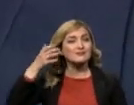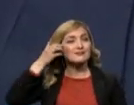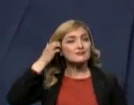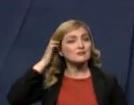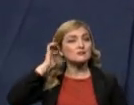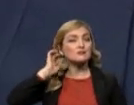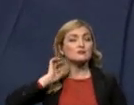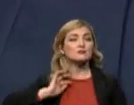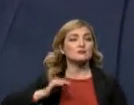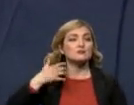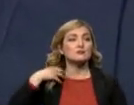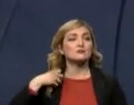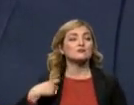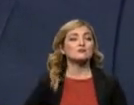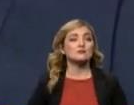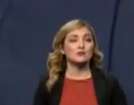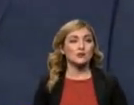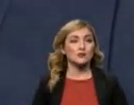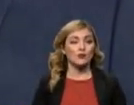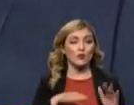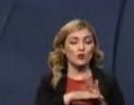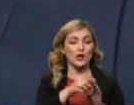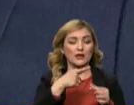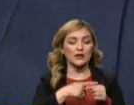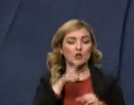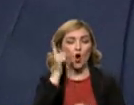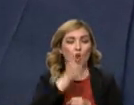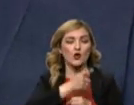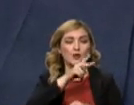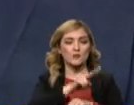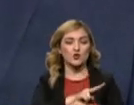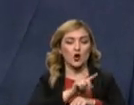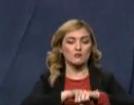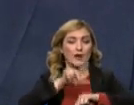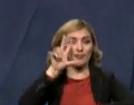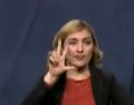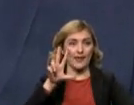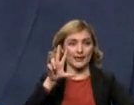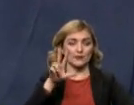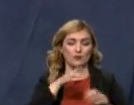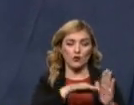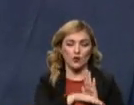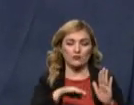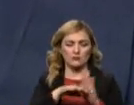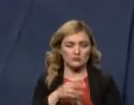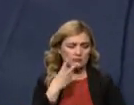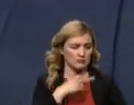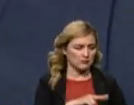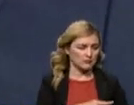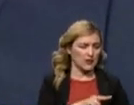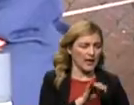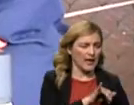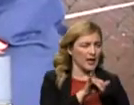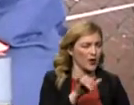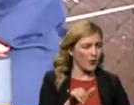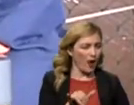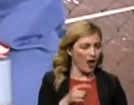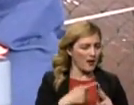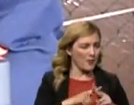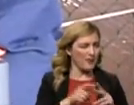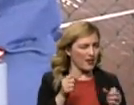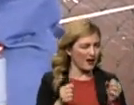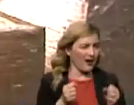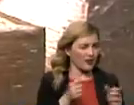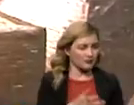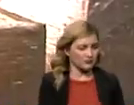general una inspección en las bodegas que tenemos en Quito, a las tres. Entonces hemos identificado una carga de similares características. Y ese trabajo